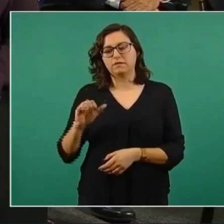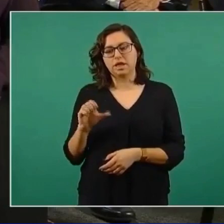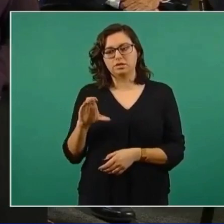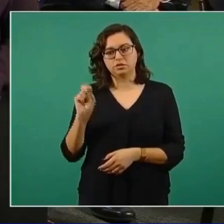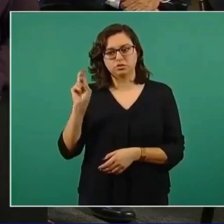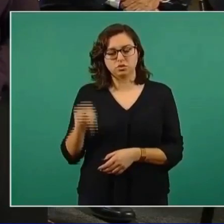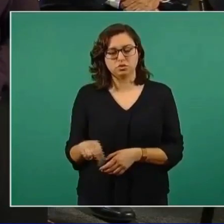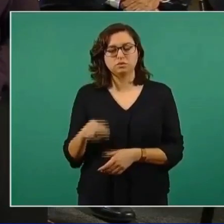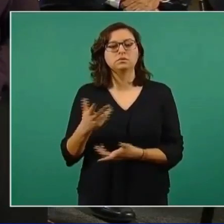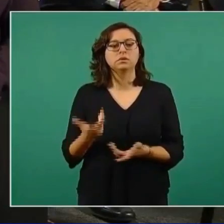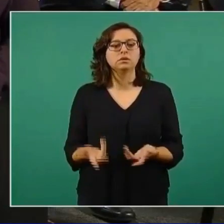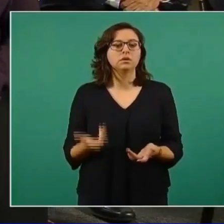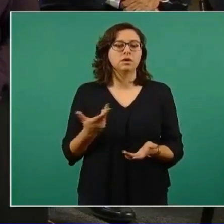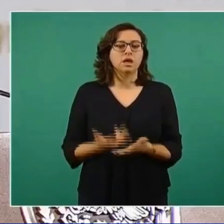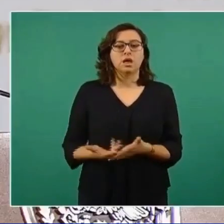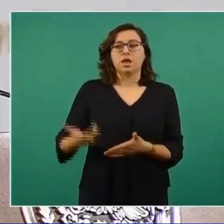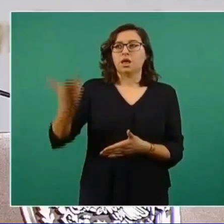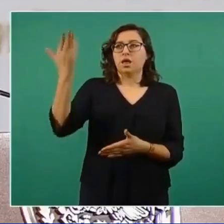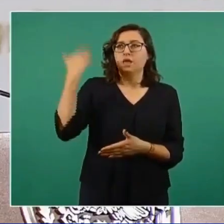Un secretario de Hacienda